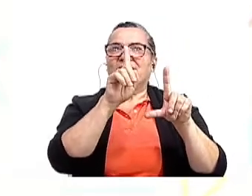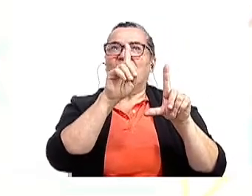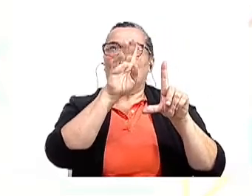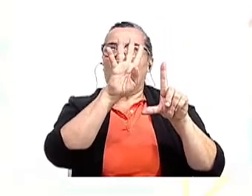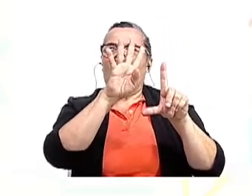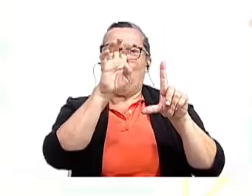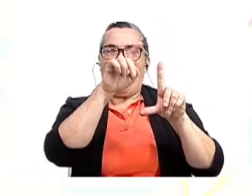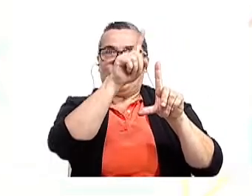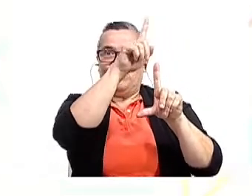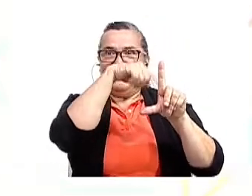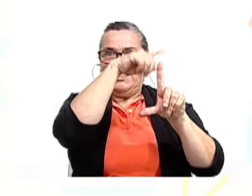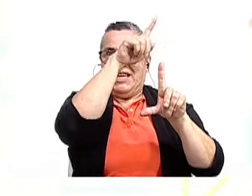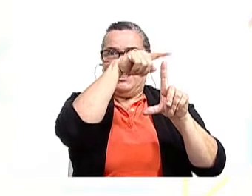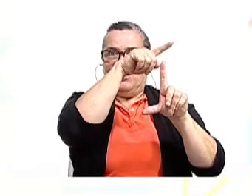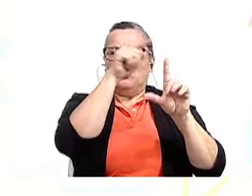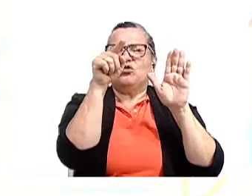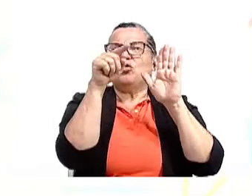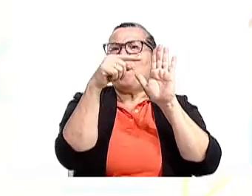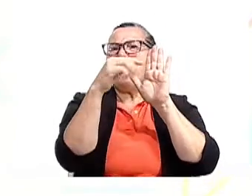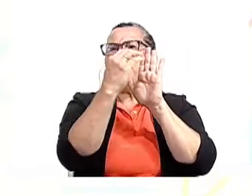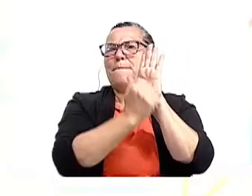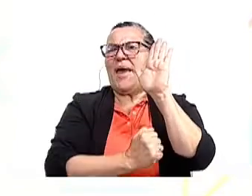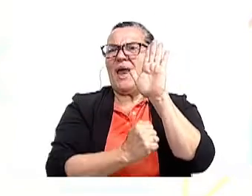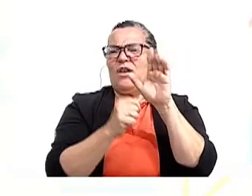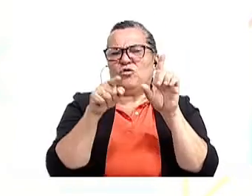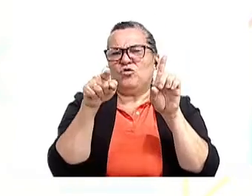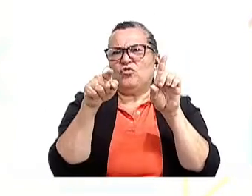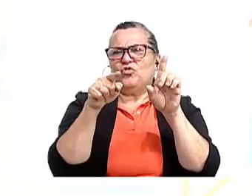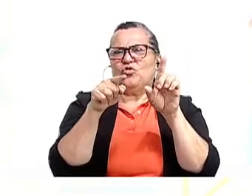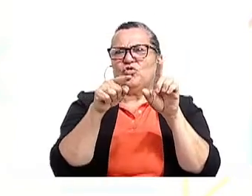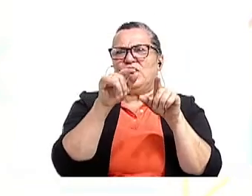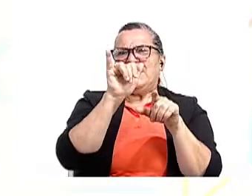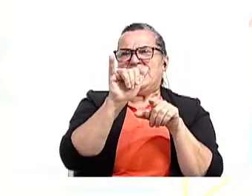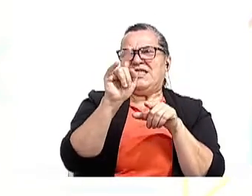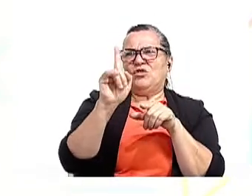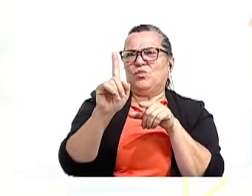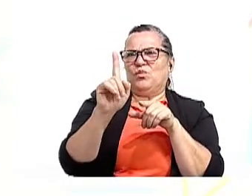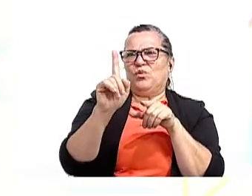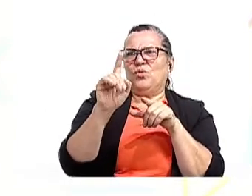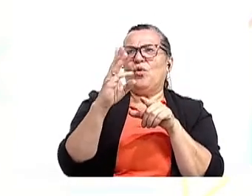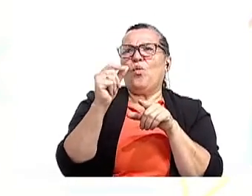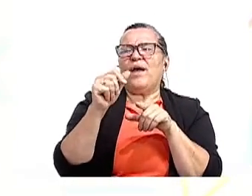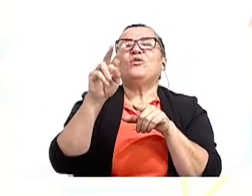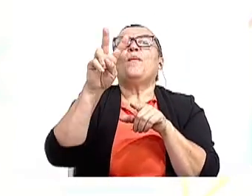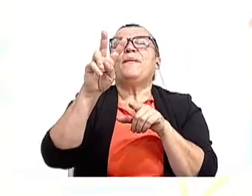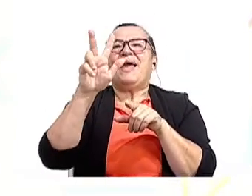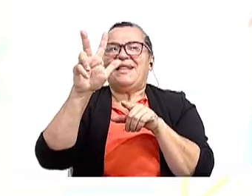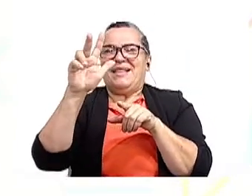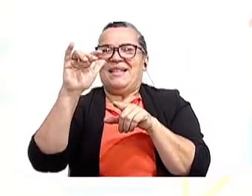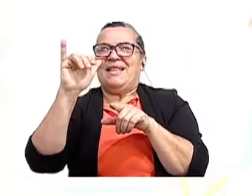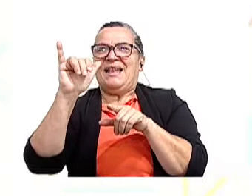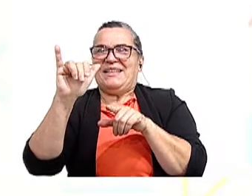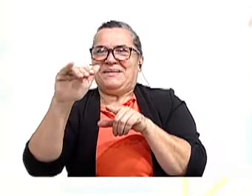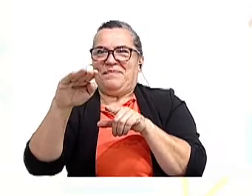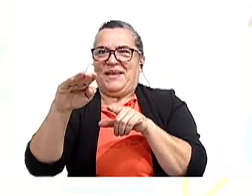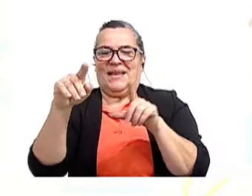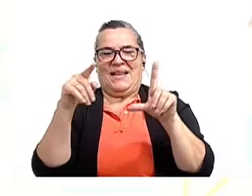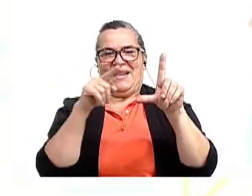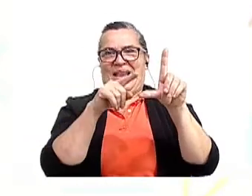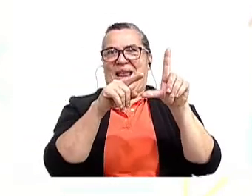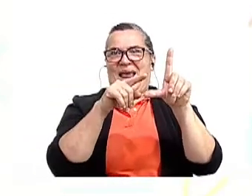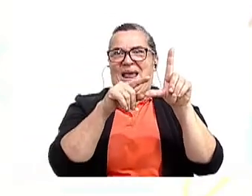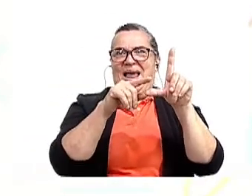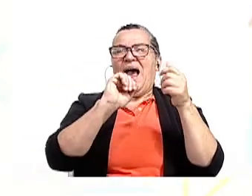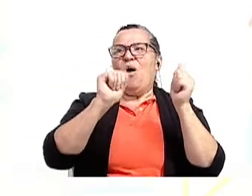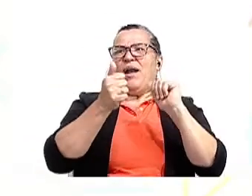41.400. Menos el valor de y sub 1. ¿Y cuál es el valor de y sub 1? 23.000. Ahora vamos a hacer el